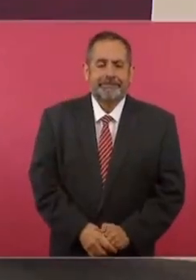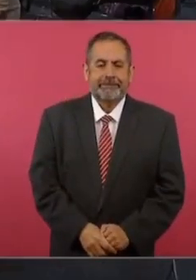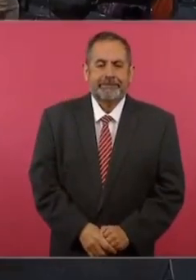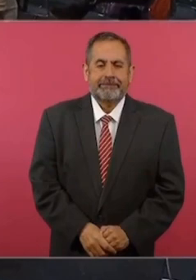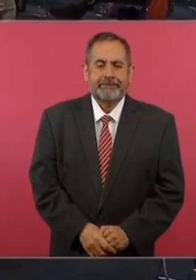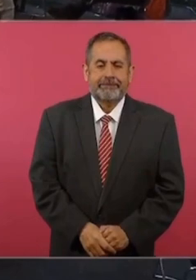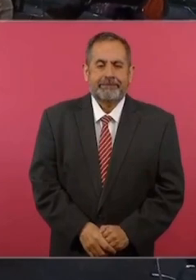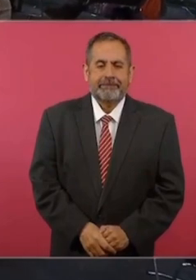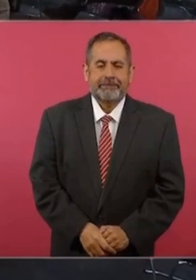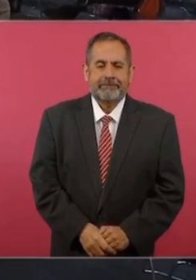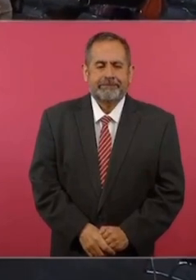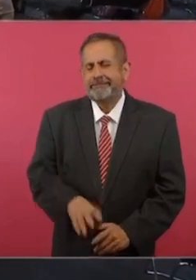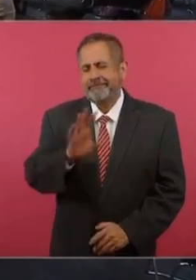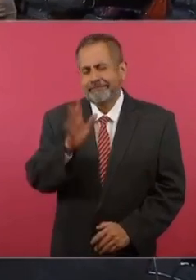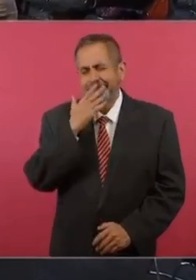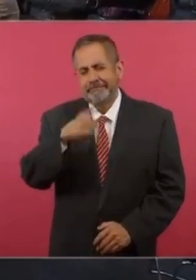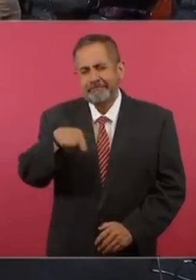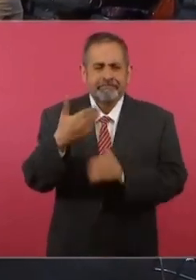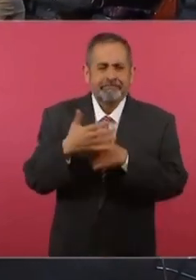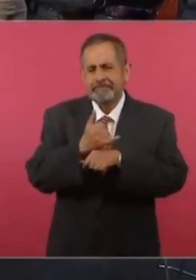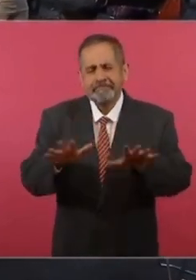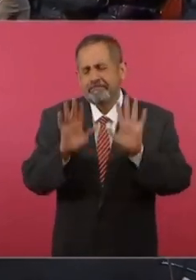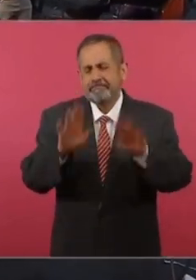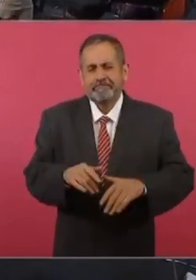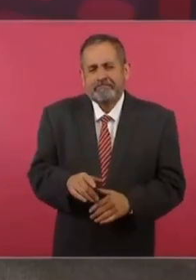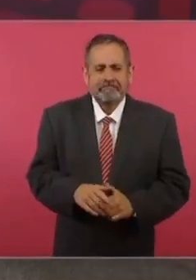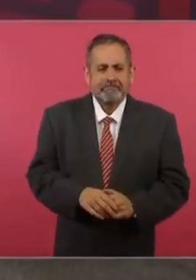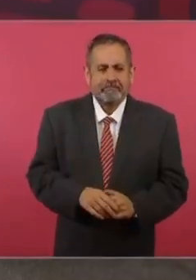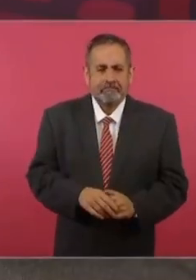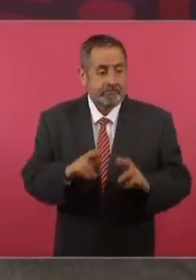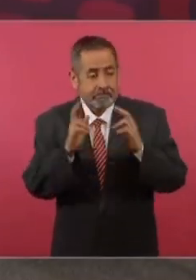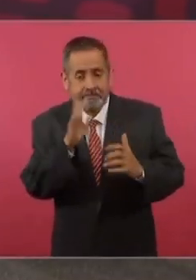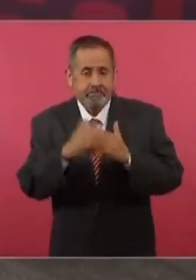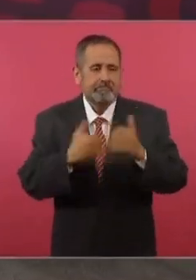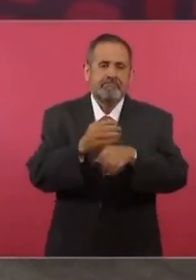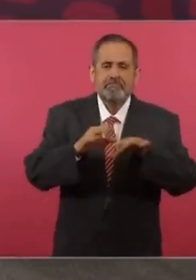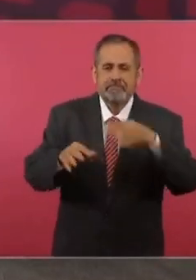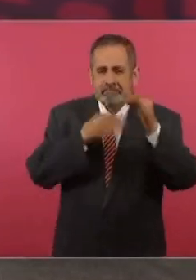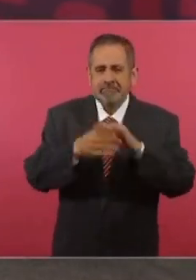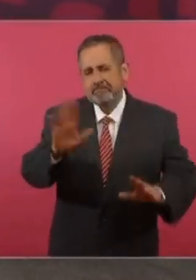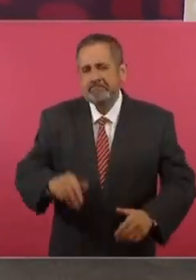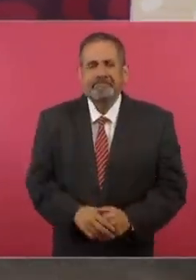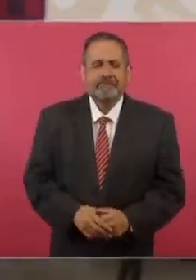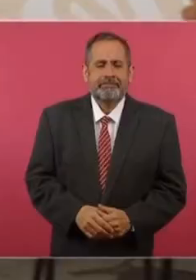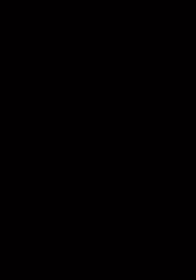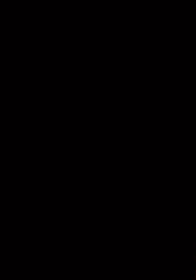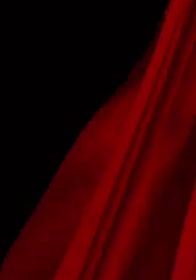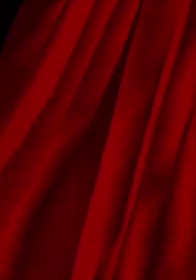Para el tema del fentanilo, algo que ellos van seguramente a informar, o sea, incluso terminando la reunión va a haber un informe.